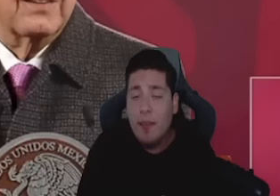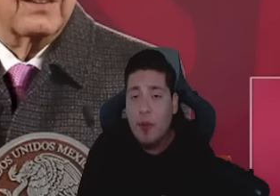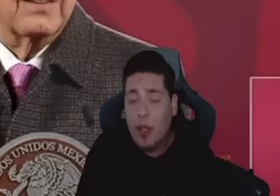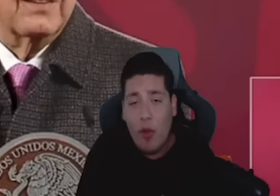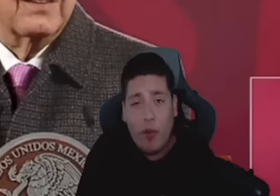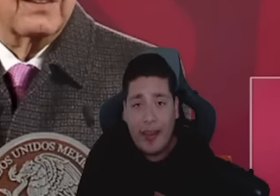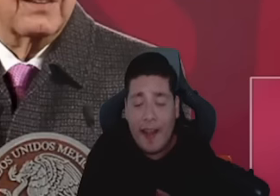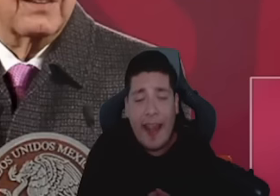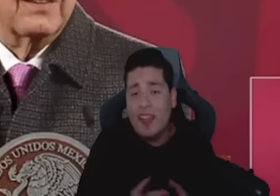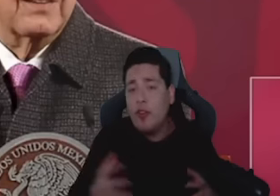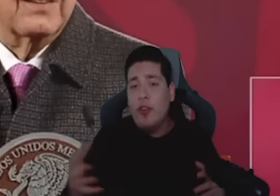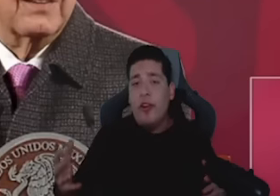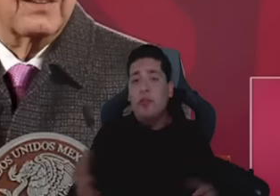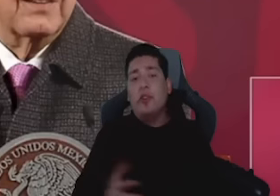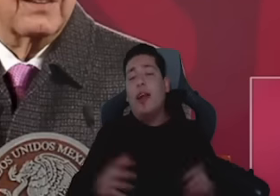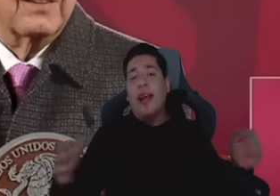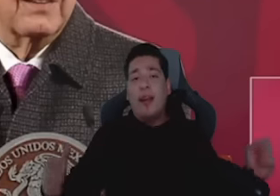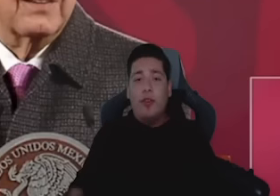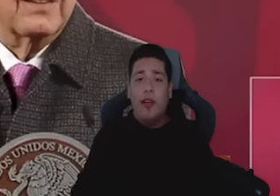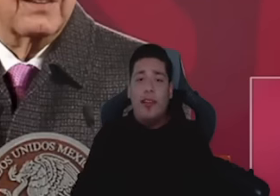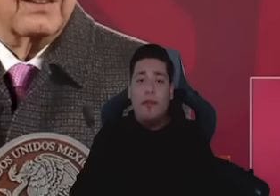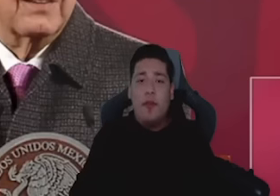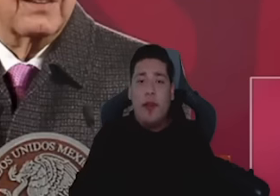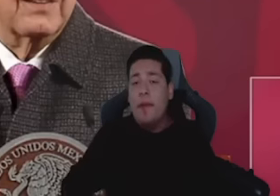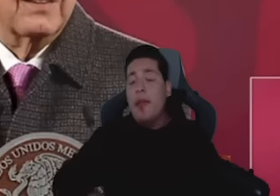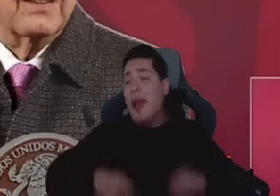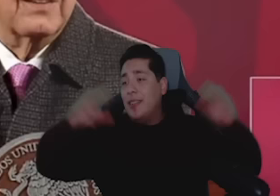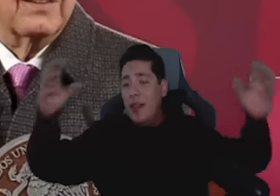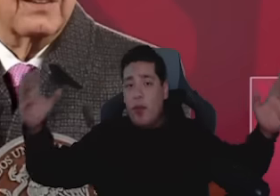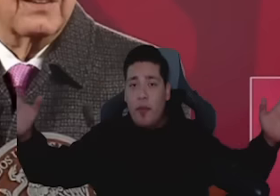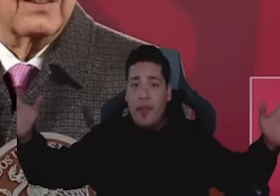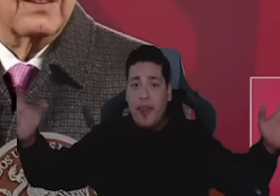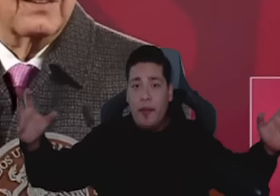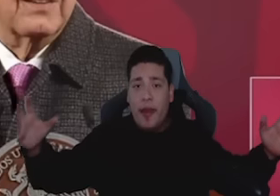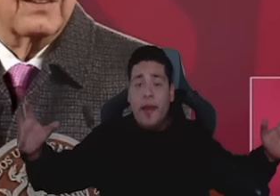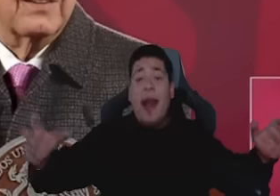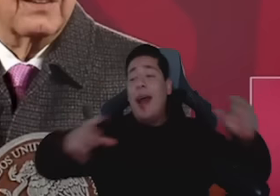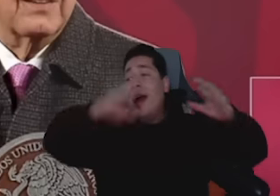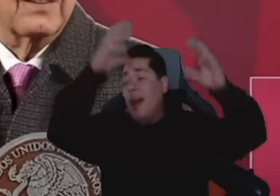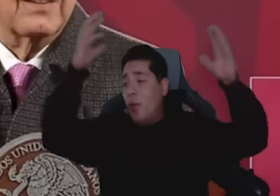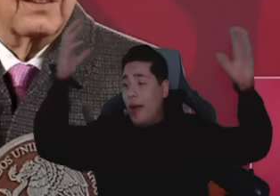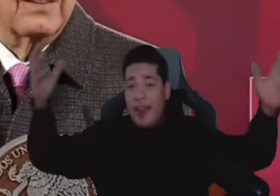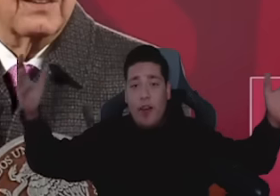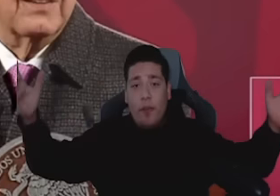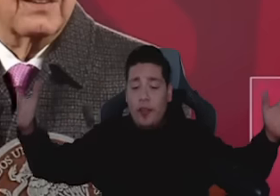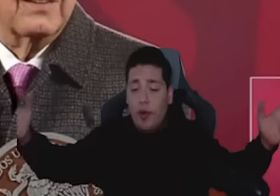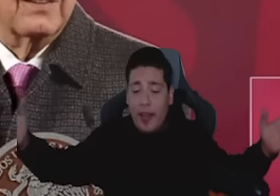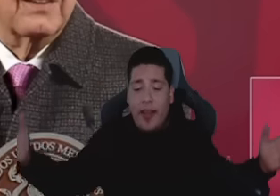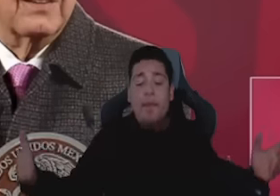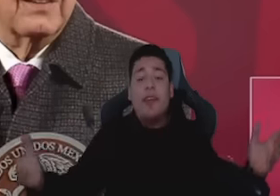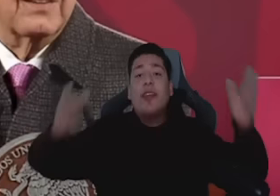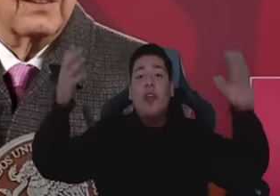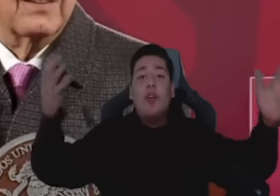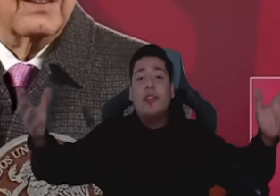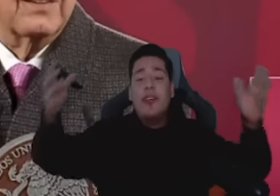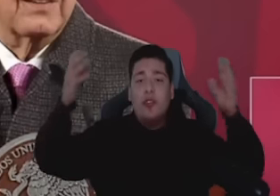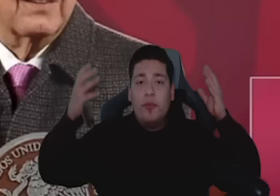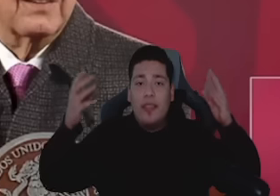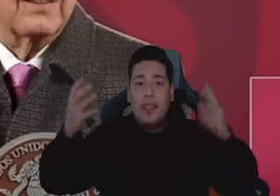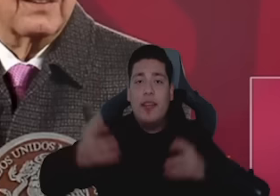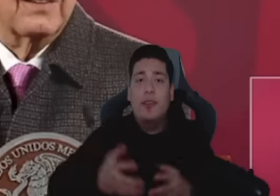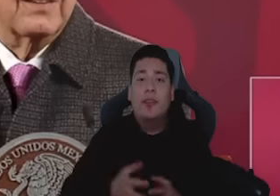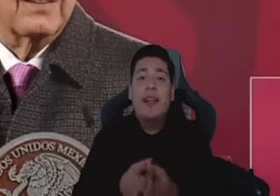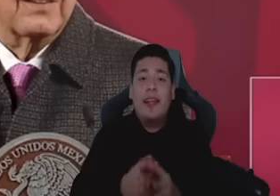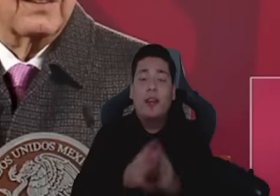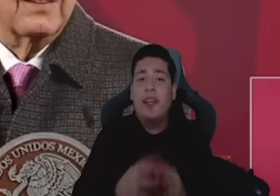porque ojo aquí esto no le gustó a Carlos Loret de Mola a Ciro Gómez Leyva a Joaquín lópez-dóriga y a todos